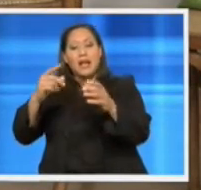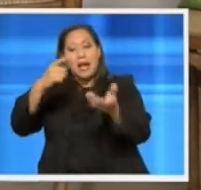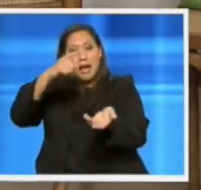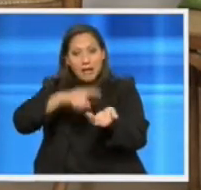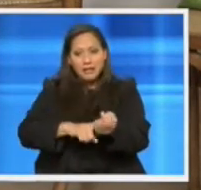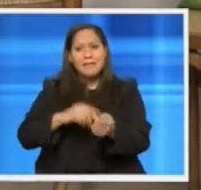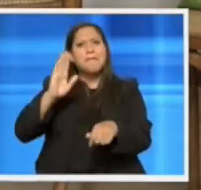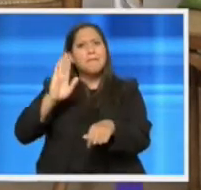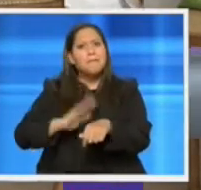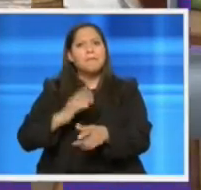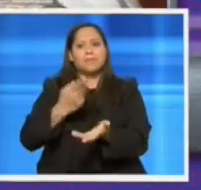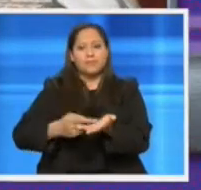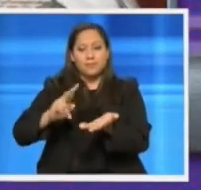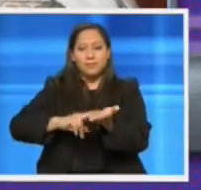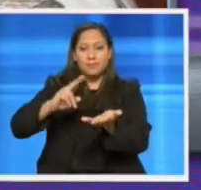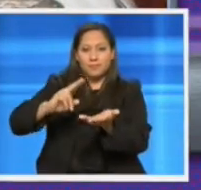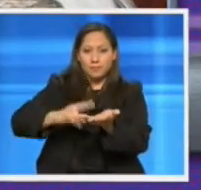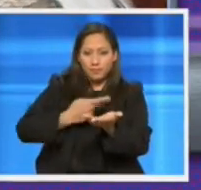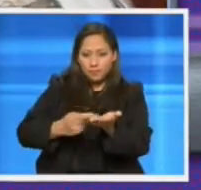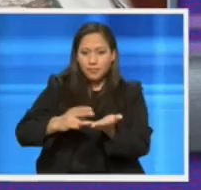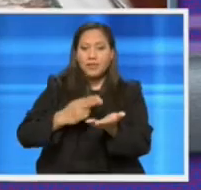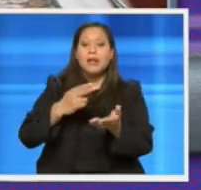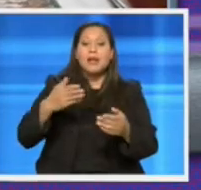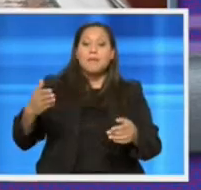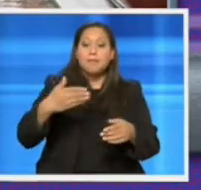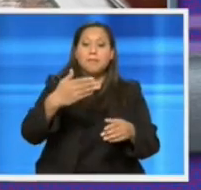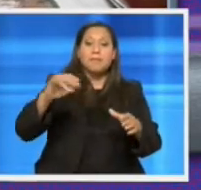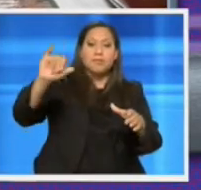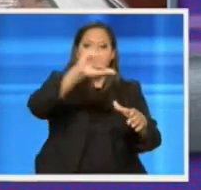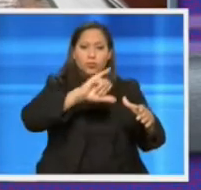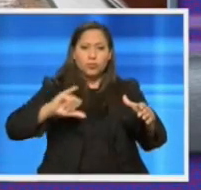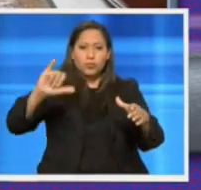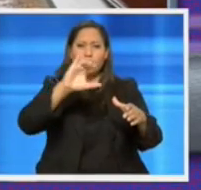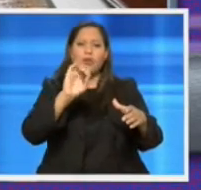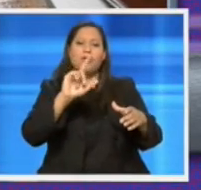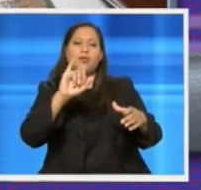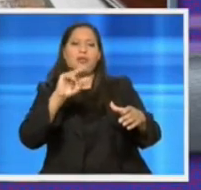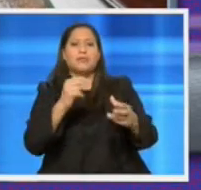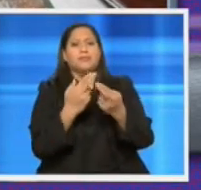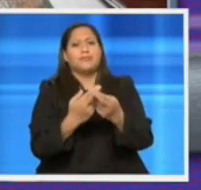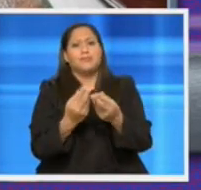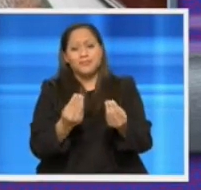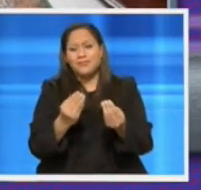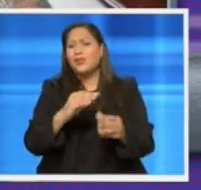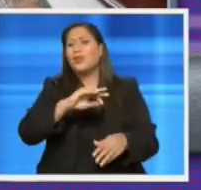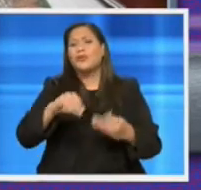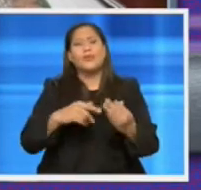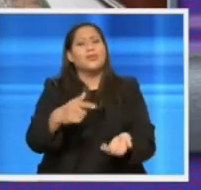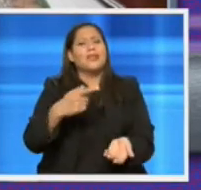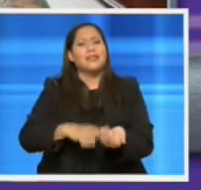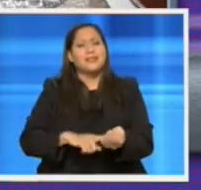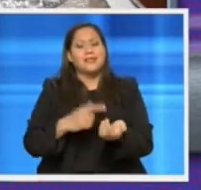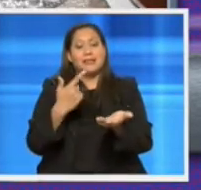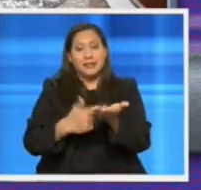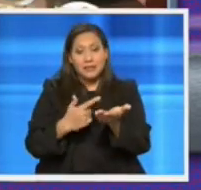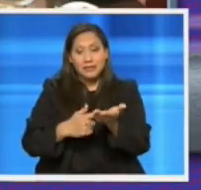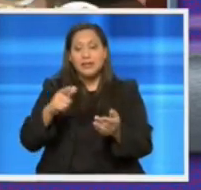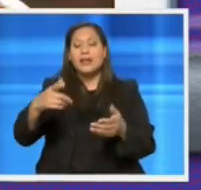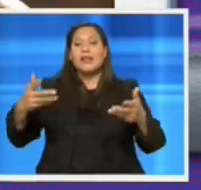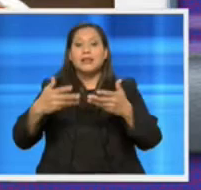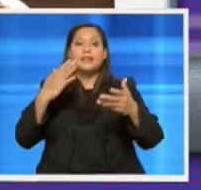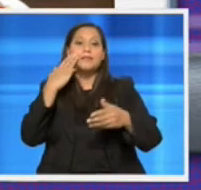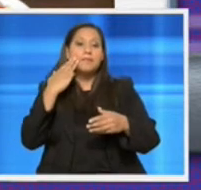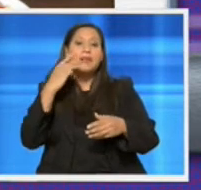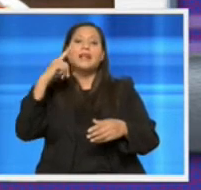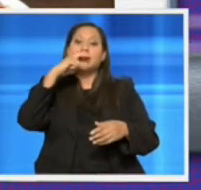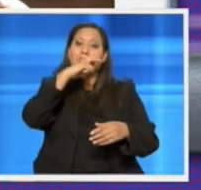Y el bacalao le ponen mucho aceite de oliva. Y entonces todo trae grasa al final del día. Sí, sí, sí. La ensalada de manzana trae crema. A